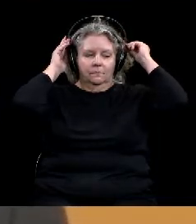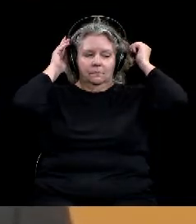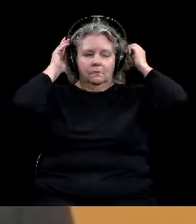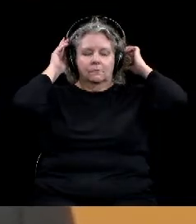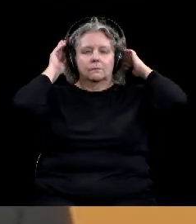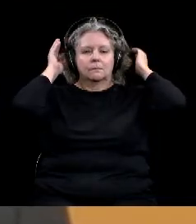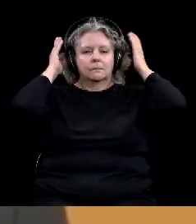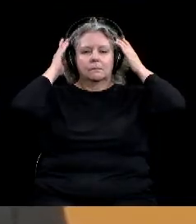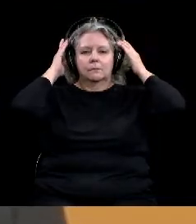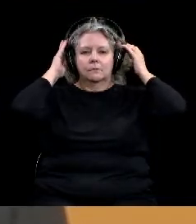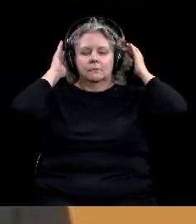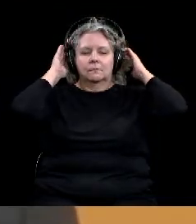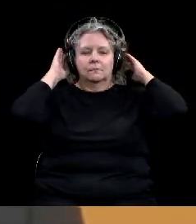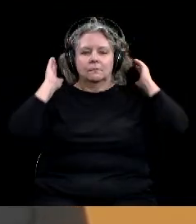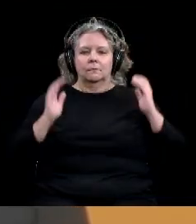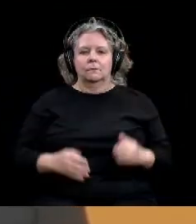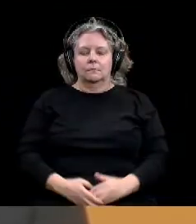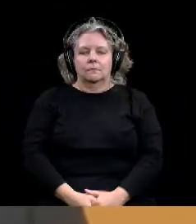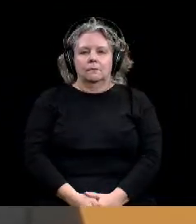o por internet en